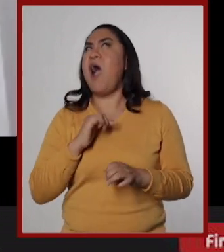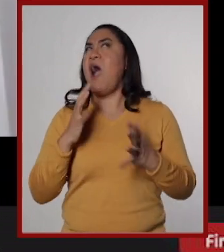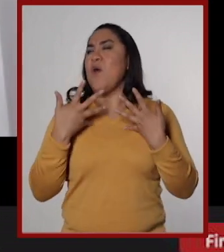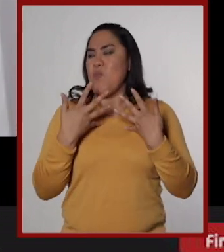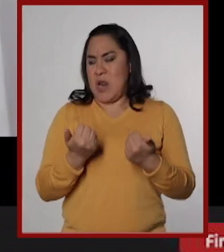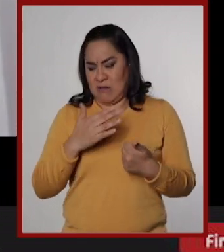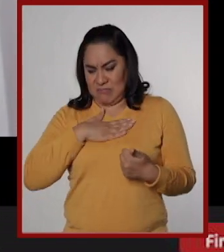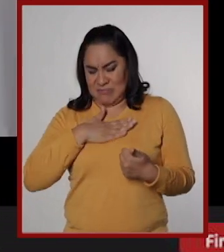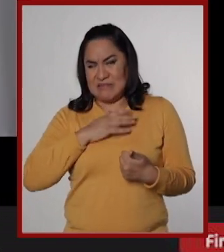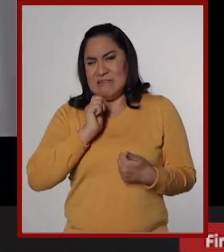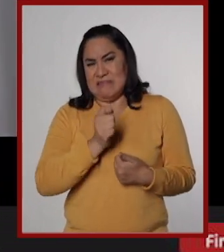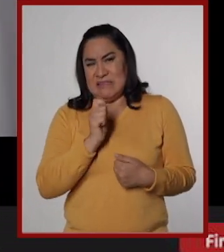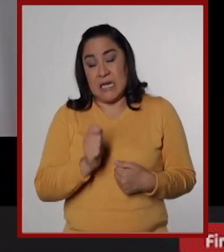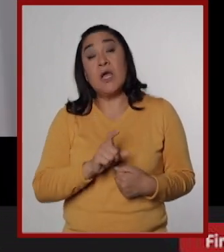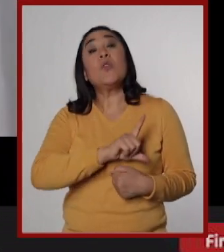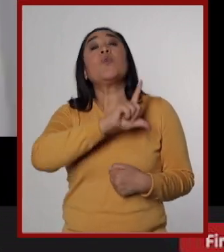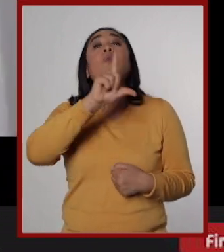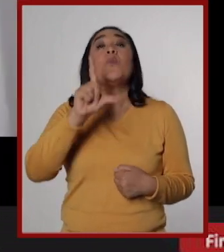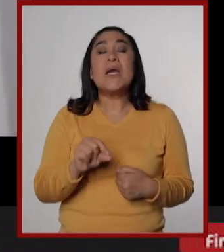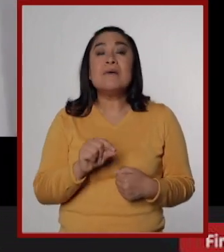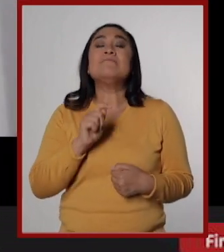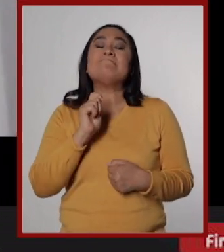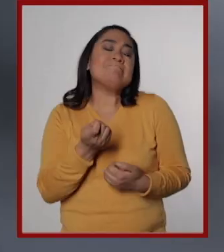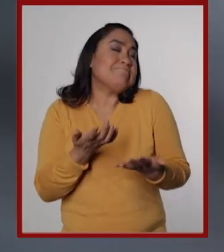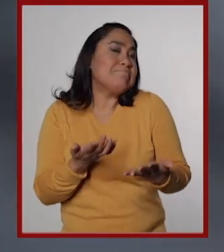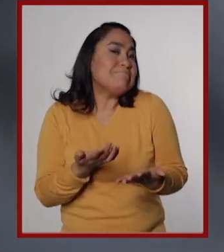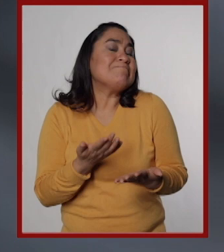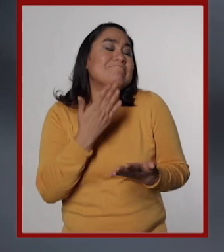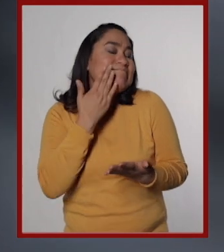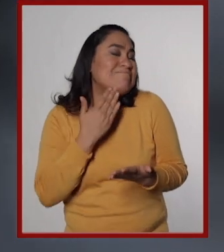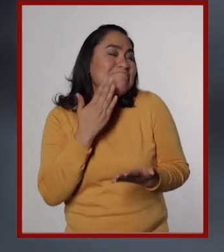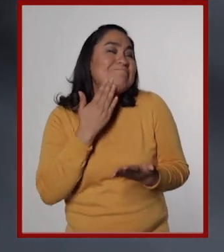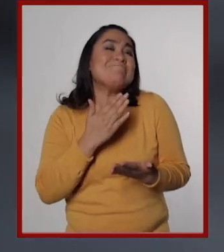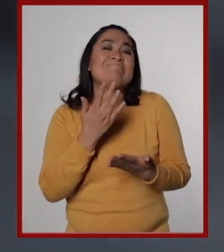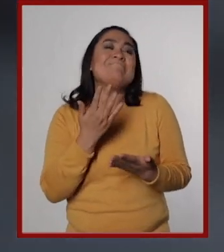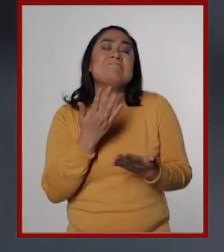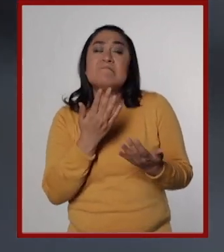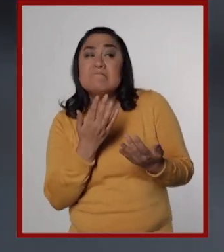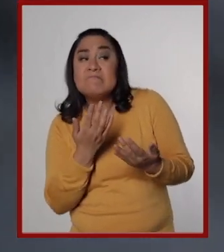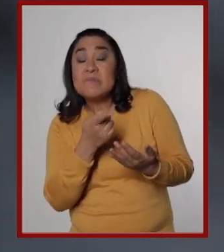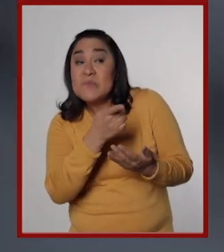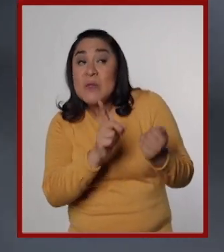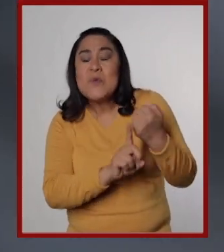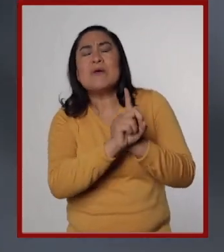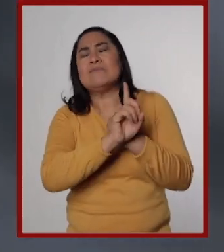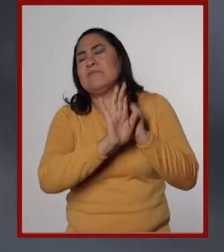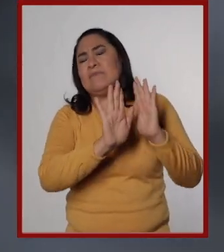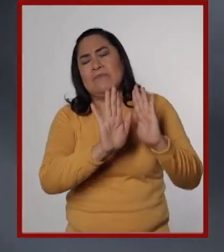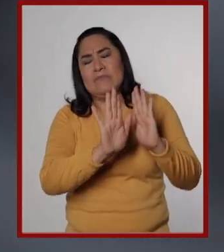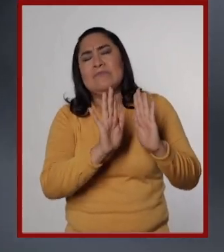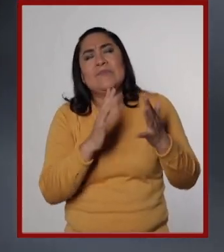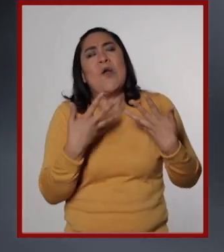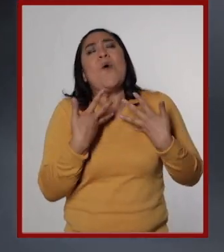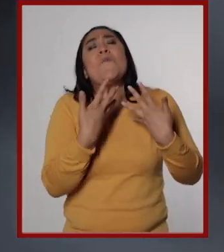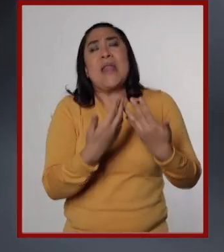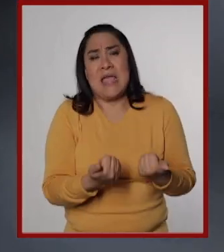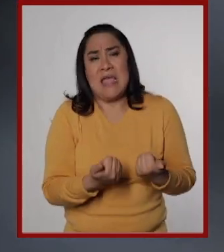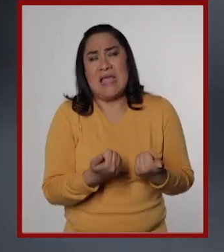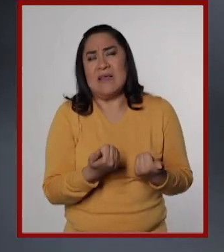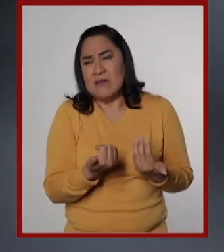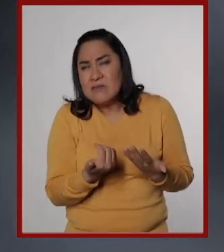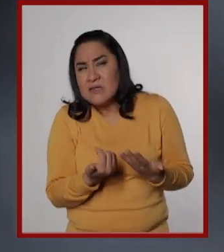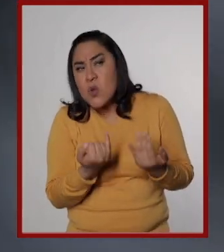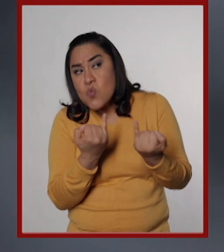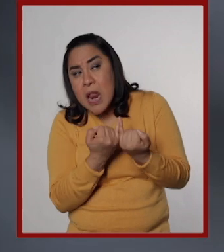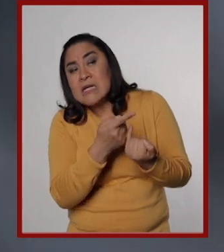reflexionar sobre mí, y luego la parte de la empatía, que esa la conocemos más, es la empatía con el otro, lo que se suele nombrar como